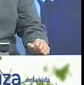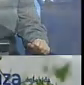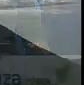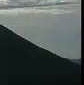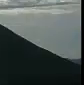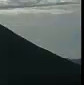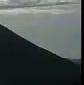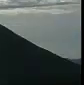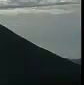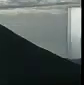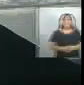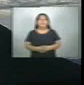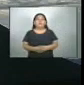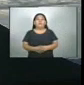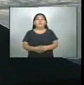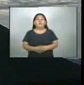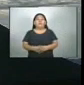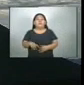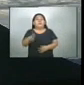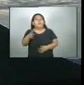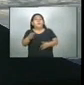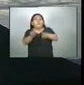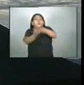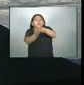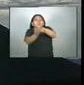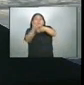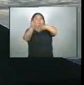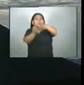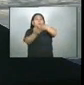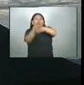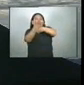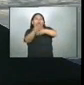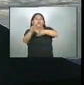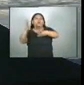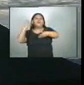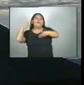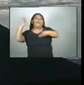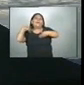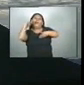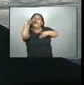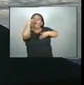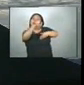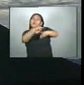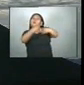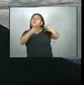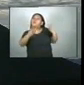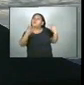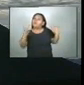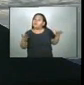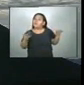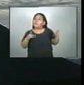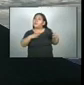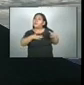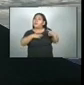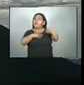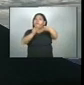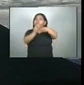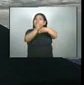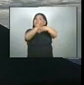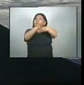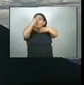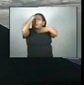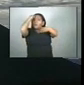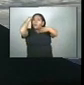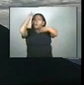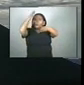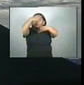que más de 80 explosiones leves reporta el volcán Chaparrastica en los últimos días, esto en San Miguel, con presencia de gases, vapor